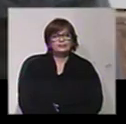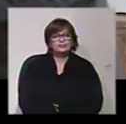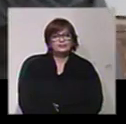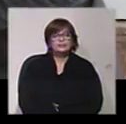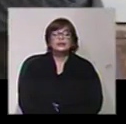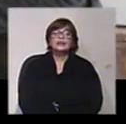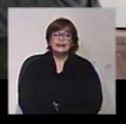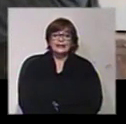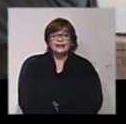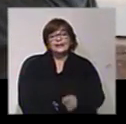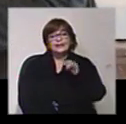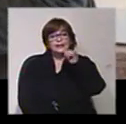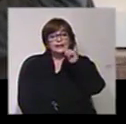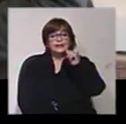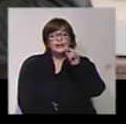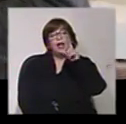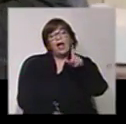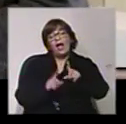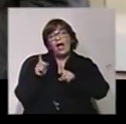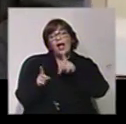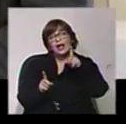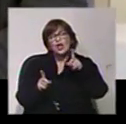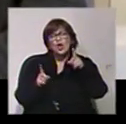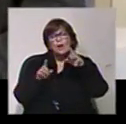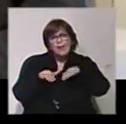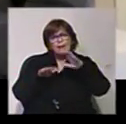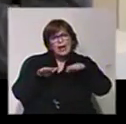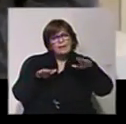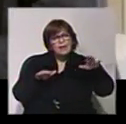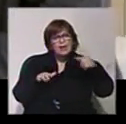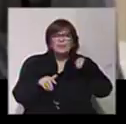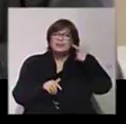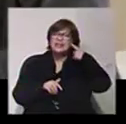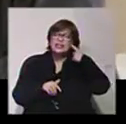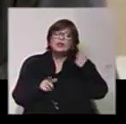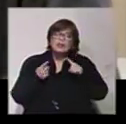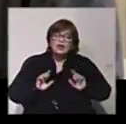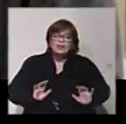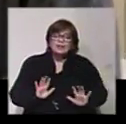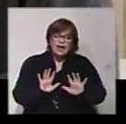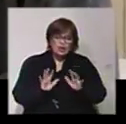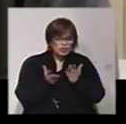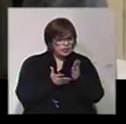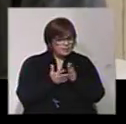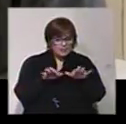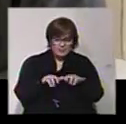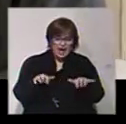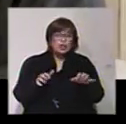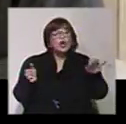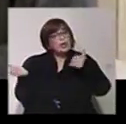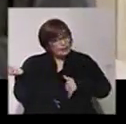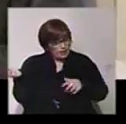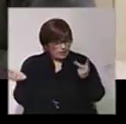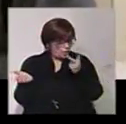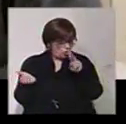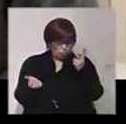Sí, pienso algunas cosas muy rítmicamente, pero la composición la hago desde el piano o desde la guitarra. Ahí va.